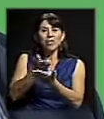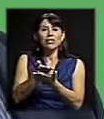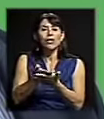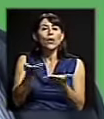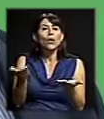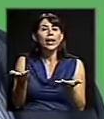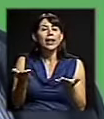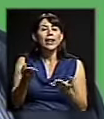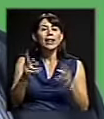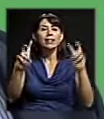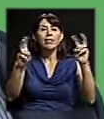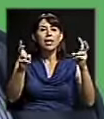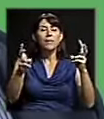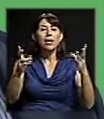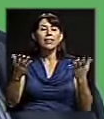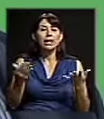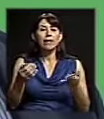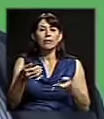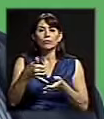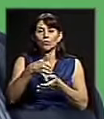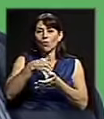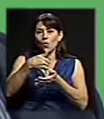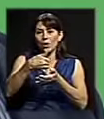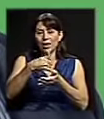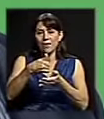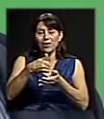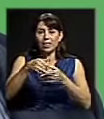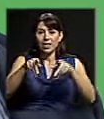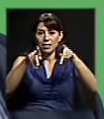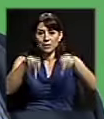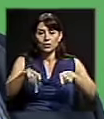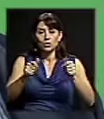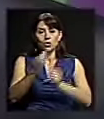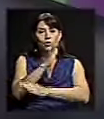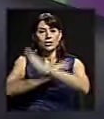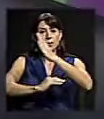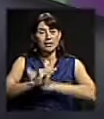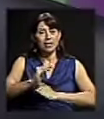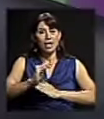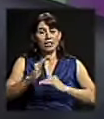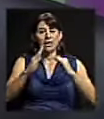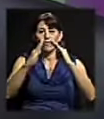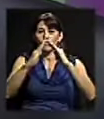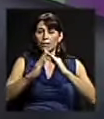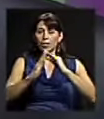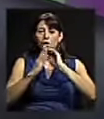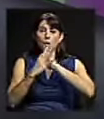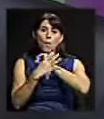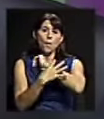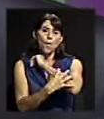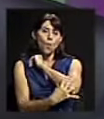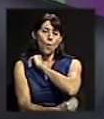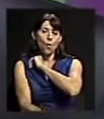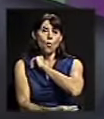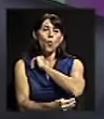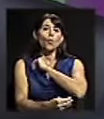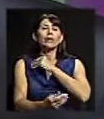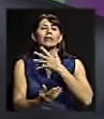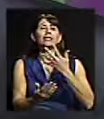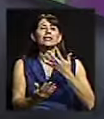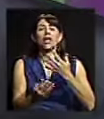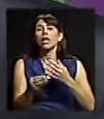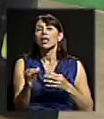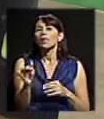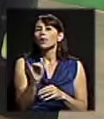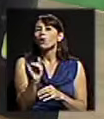de eh la vulnerabilidad de las personas con discapacidad que viven en condición de pobreza Y cómo los